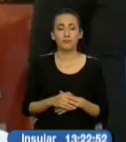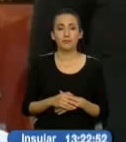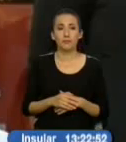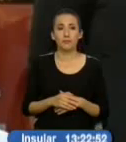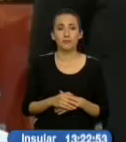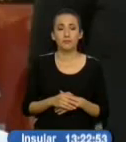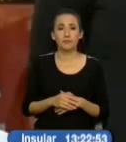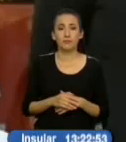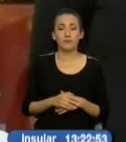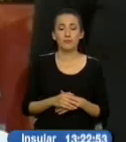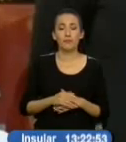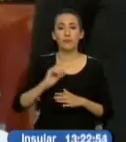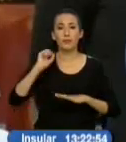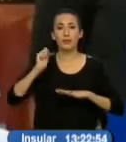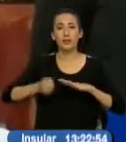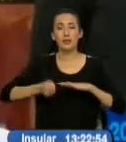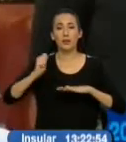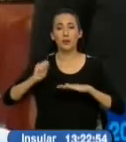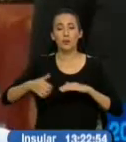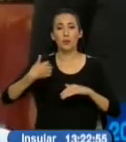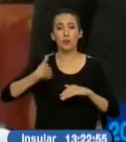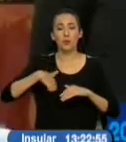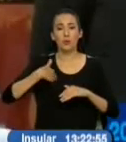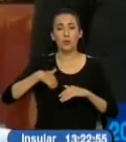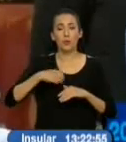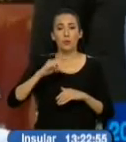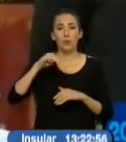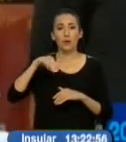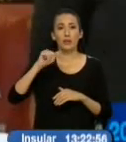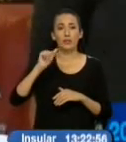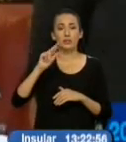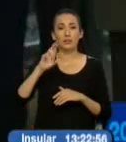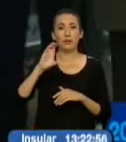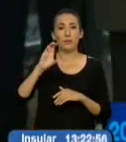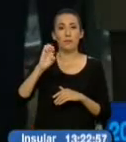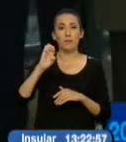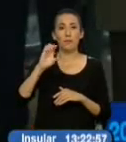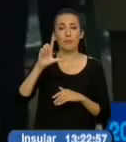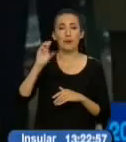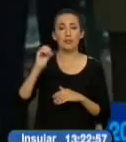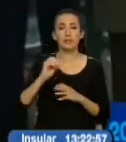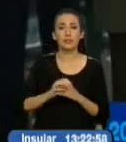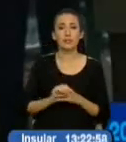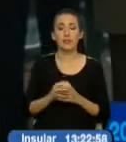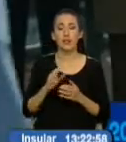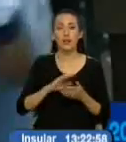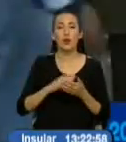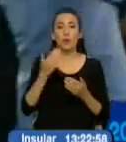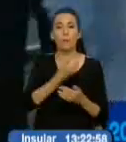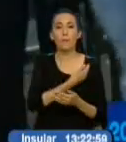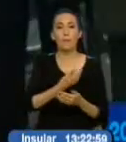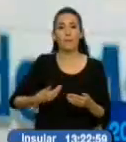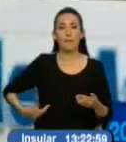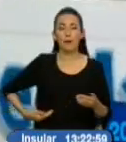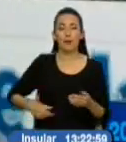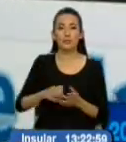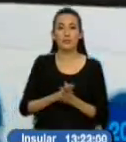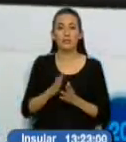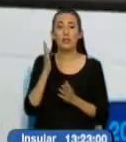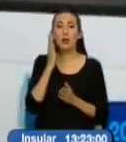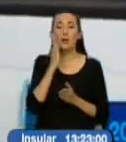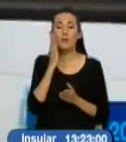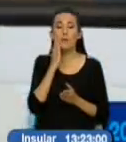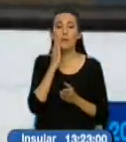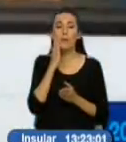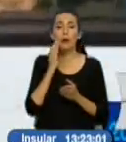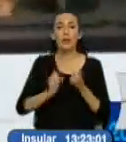Y el juez federal de Argentina, Marcelo Martínez de Giorgi, procesó a la presidenta de la organización Madres de Mayo, Eve